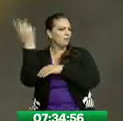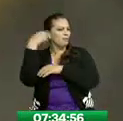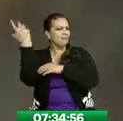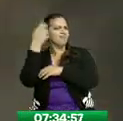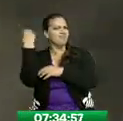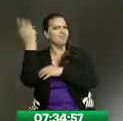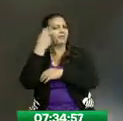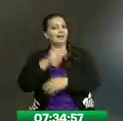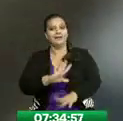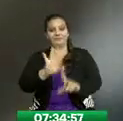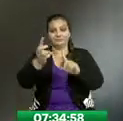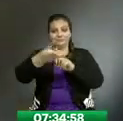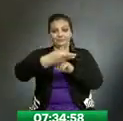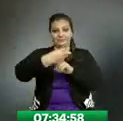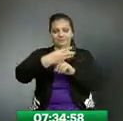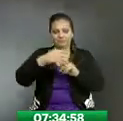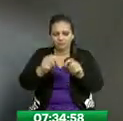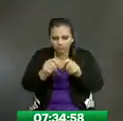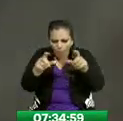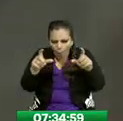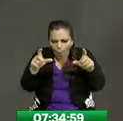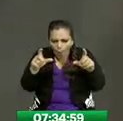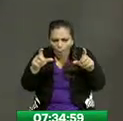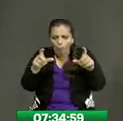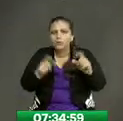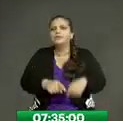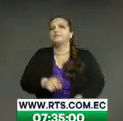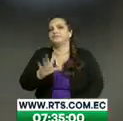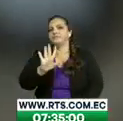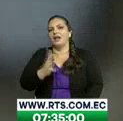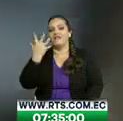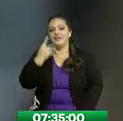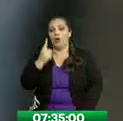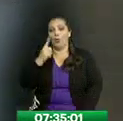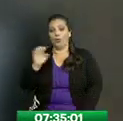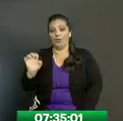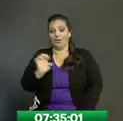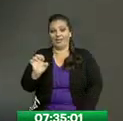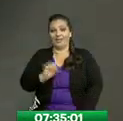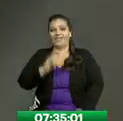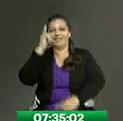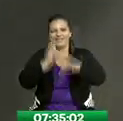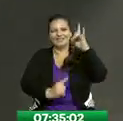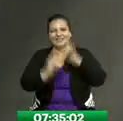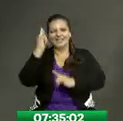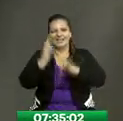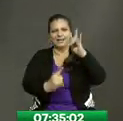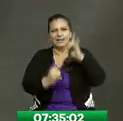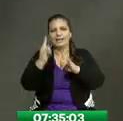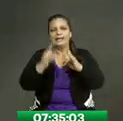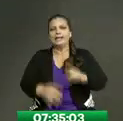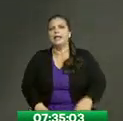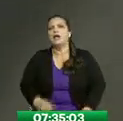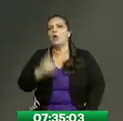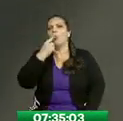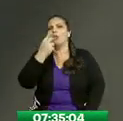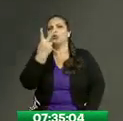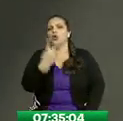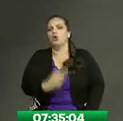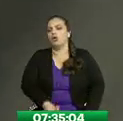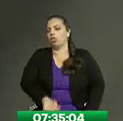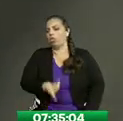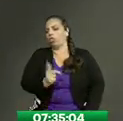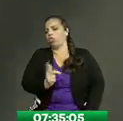Un video en las redes sociales se viralizó el 1 de enero. El suceso ocurrió en el malecón de Salinas. Según testigos, manifiestan